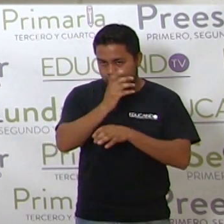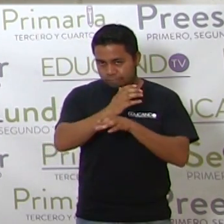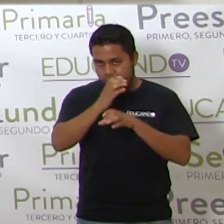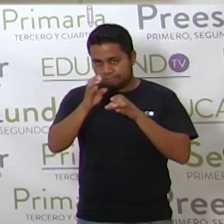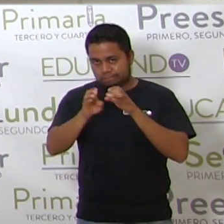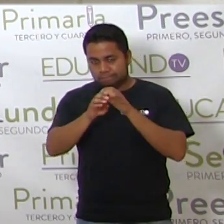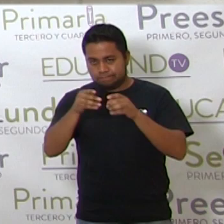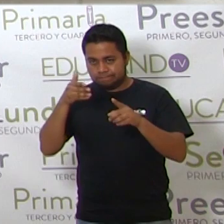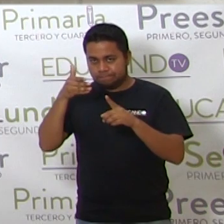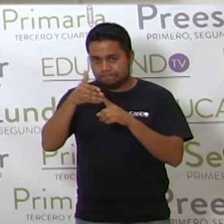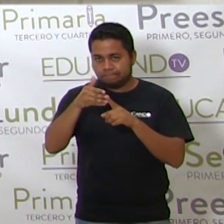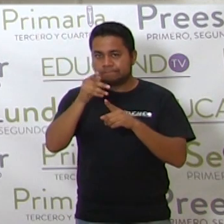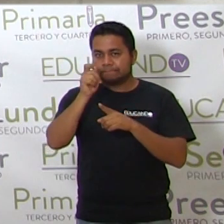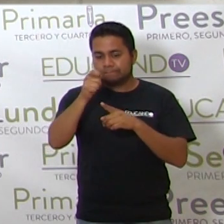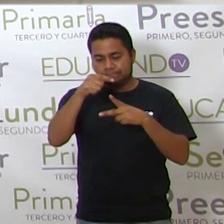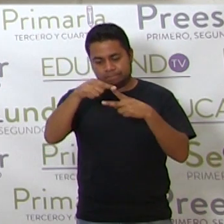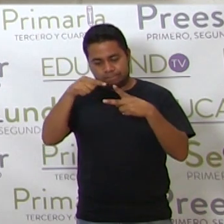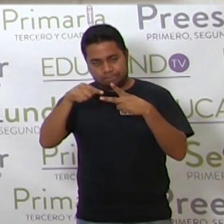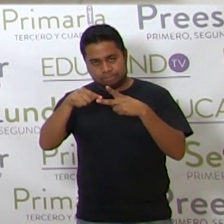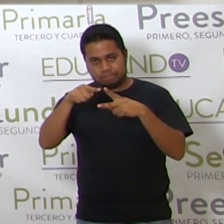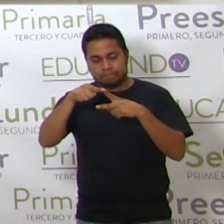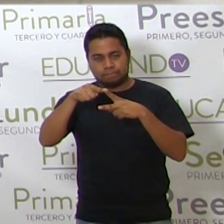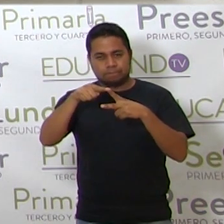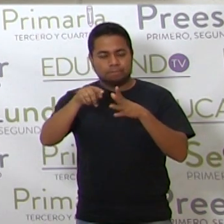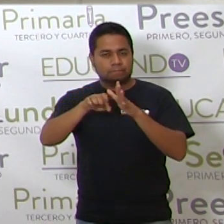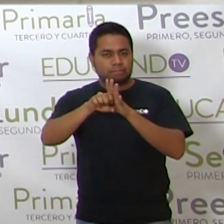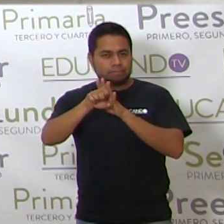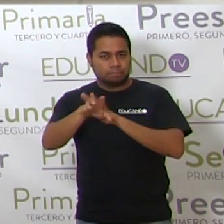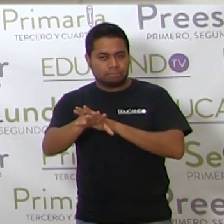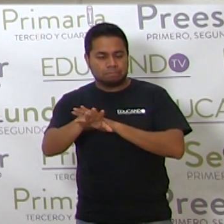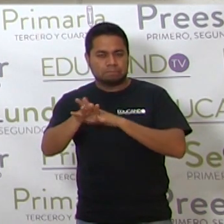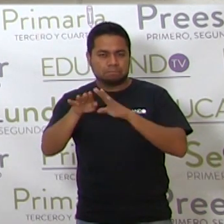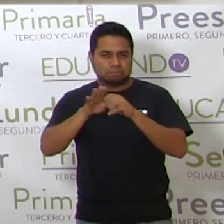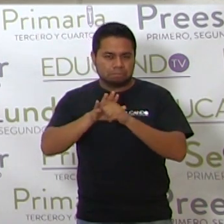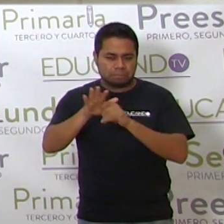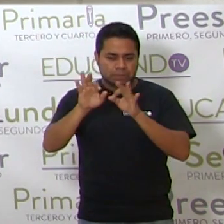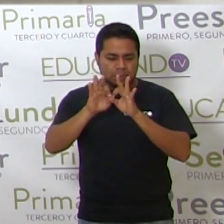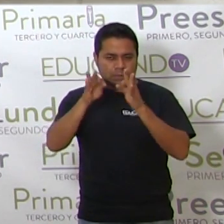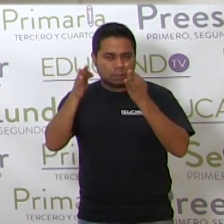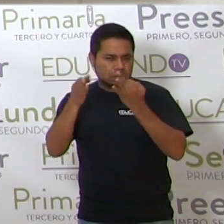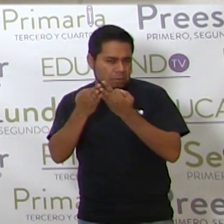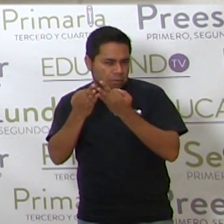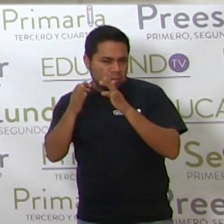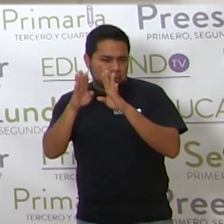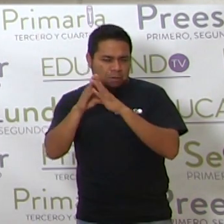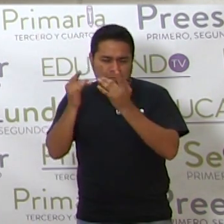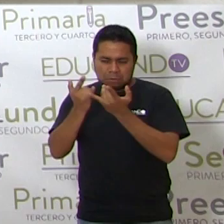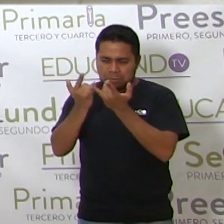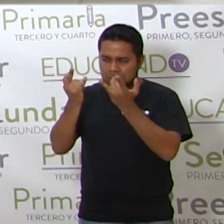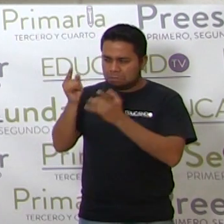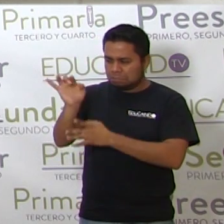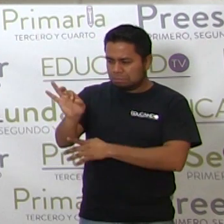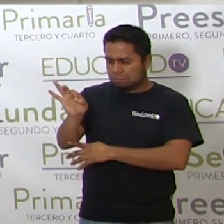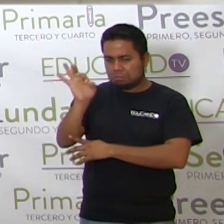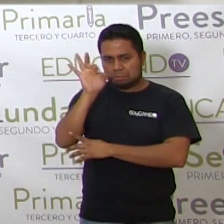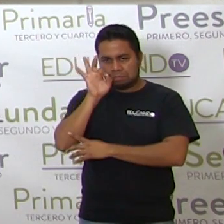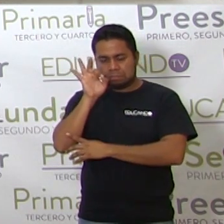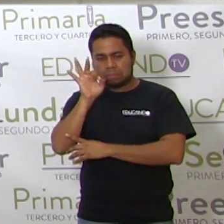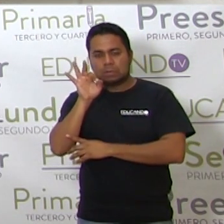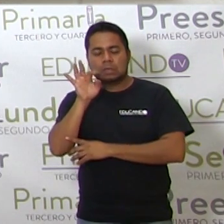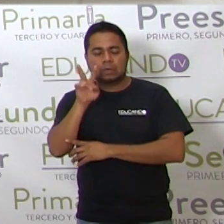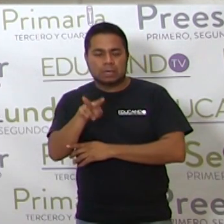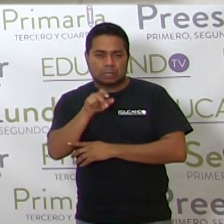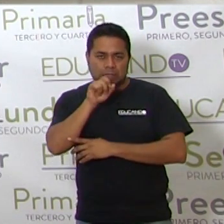que cada una de las la forma en cómo elegimos nuestra historia es muy